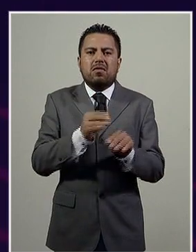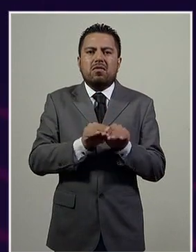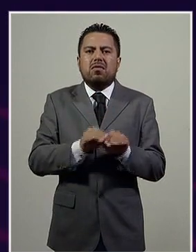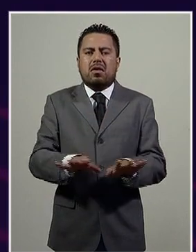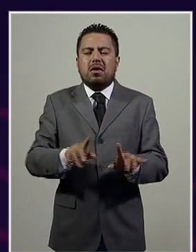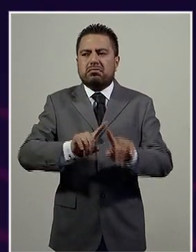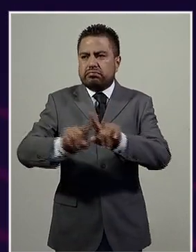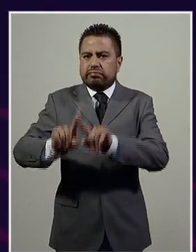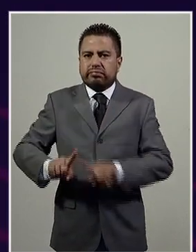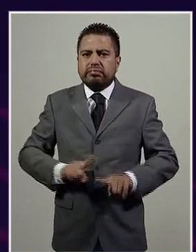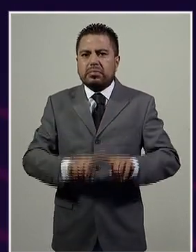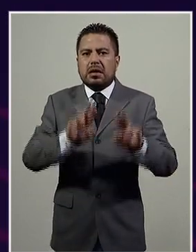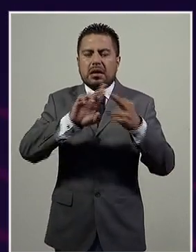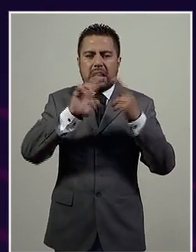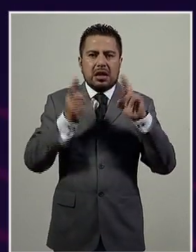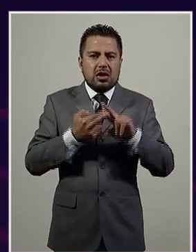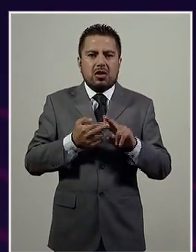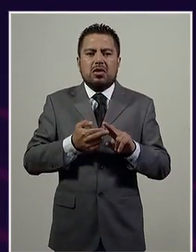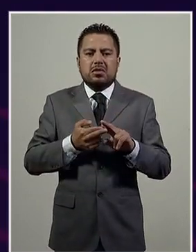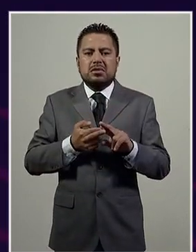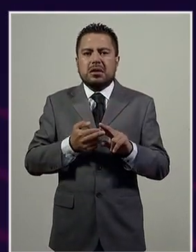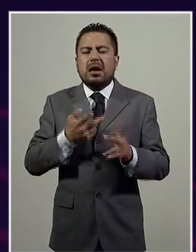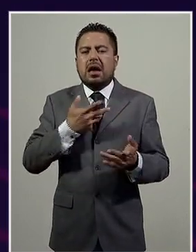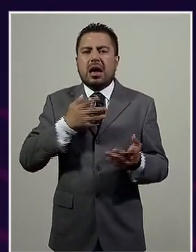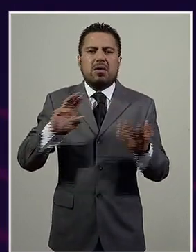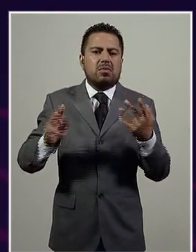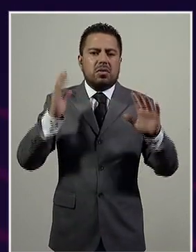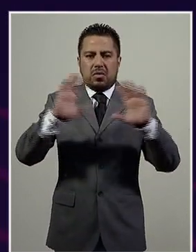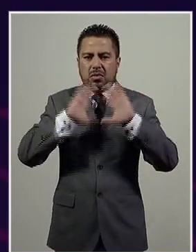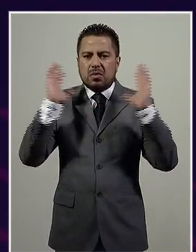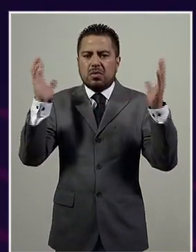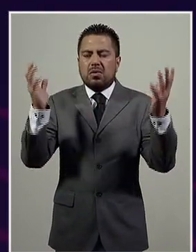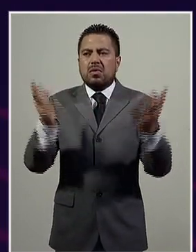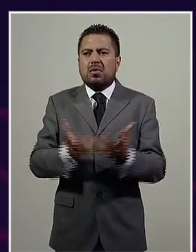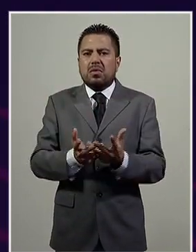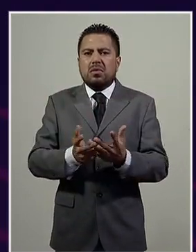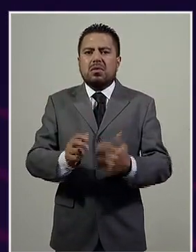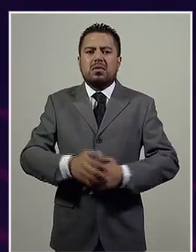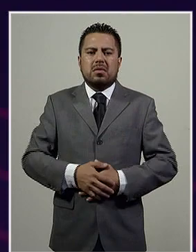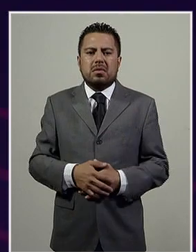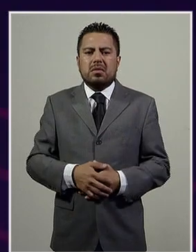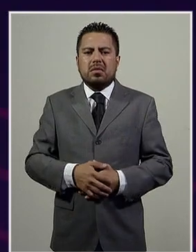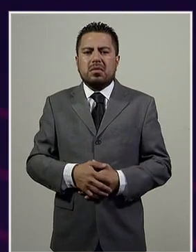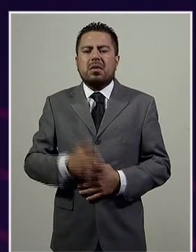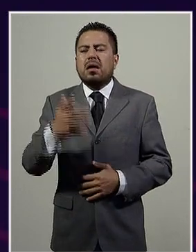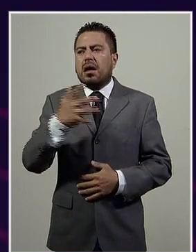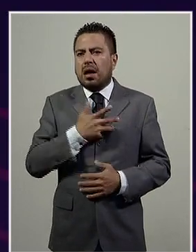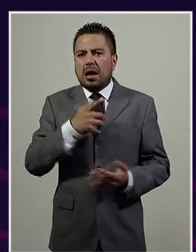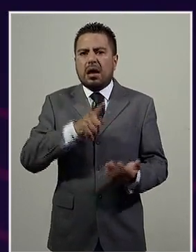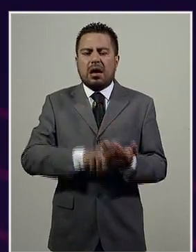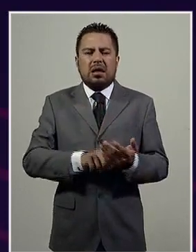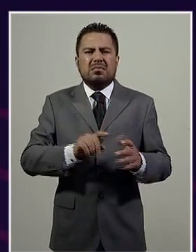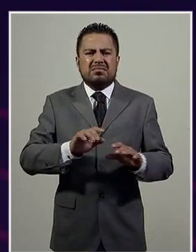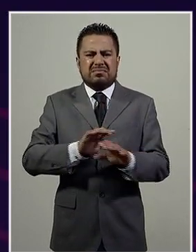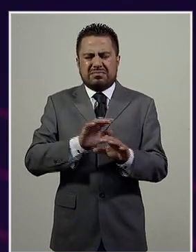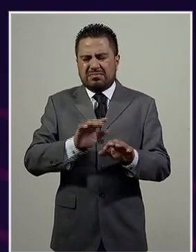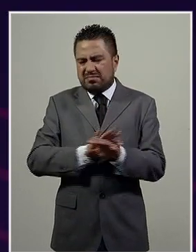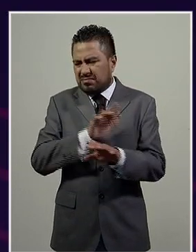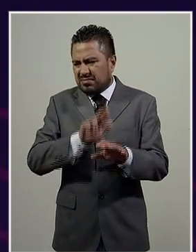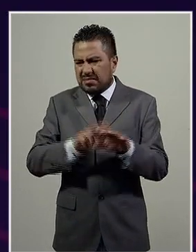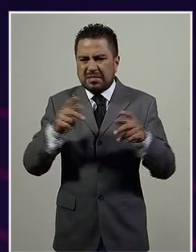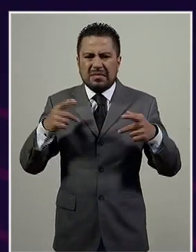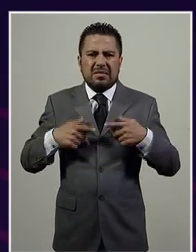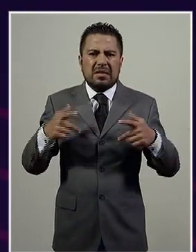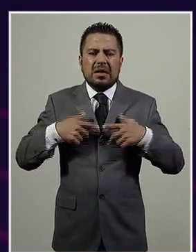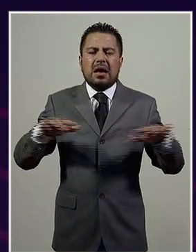información de la diversidad religiosa que hay en el mundo, ¿no? Que hay una gran cantidad de